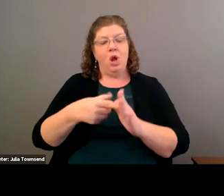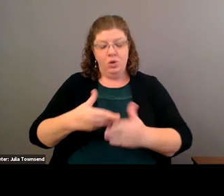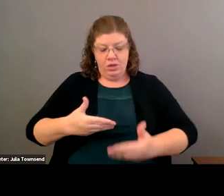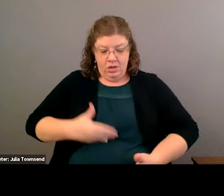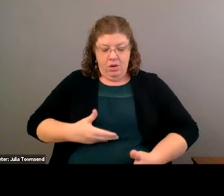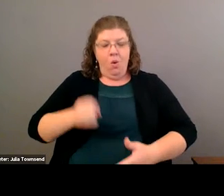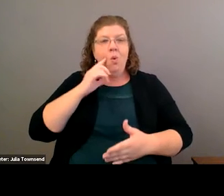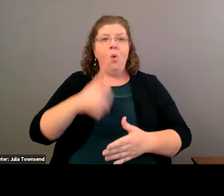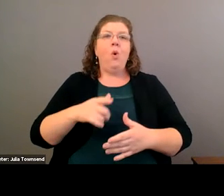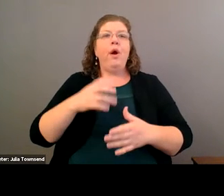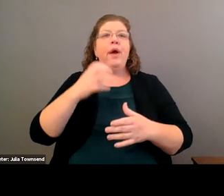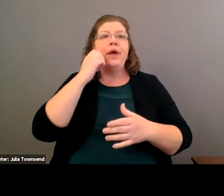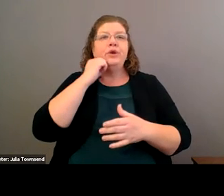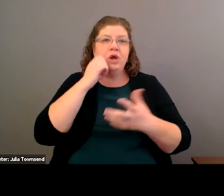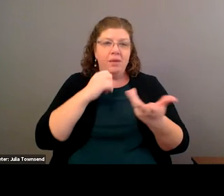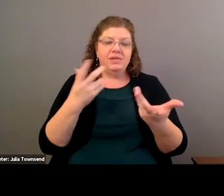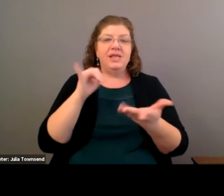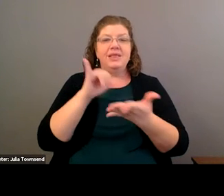sea adecuada.